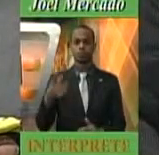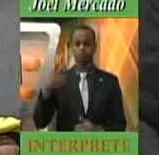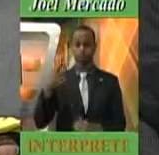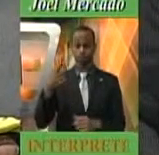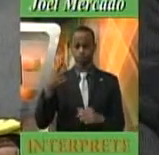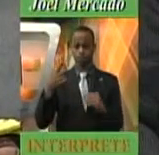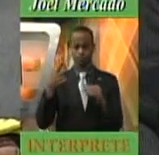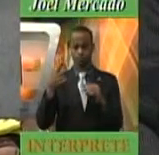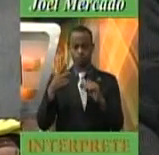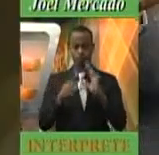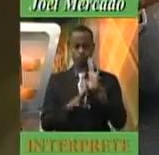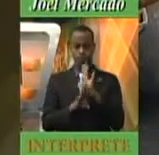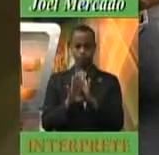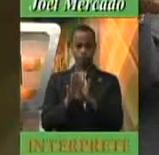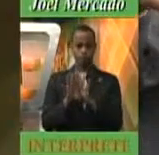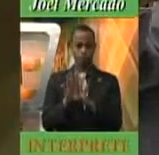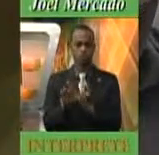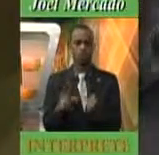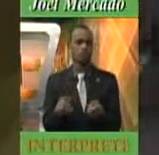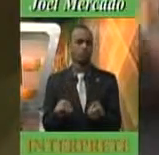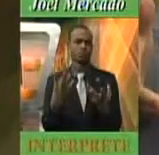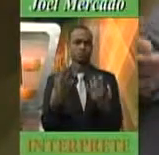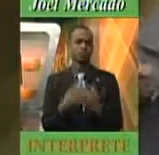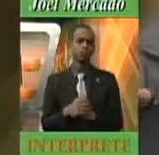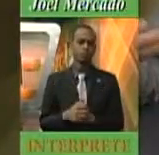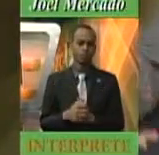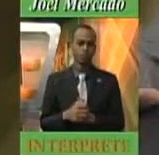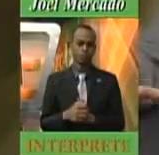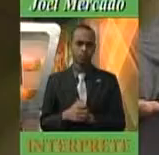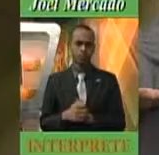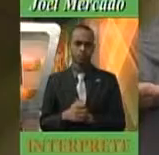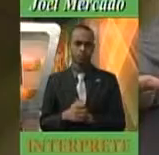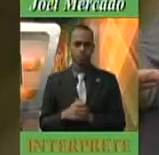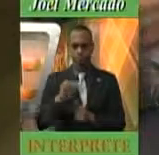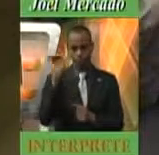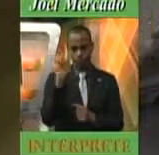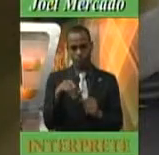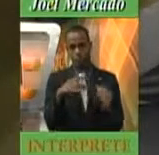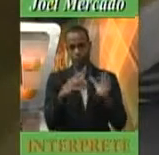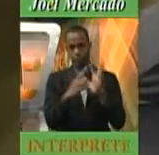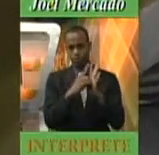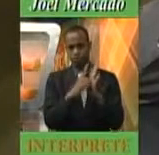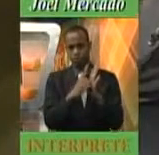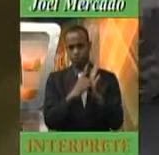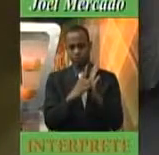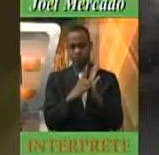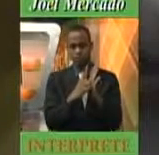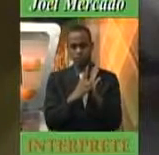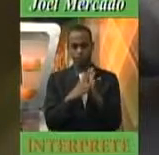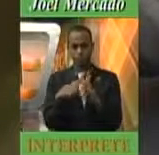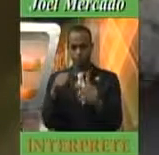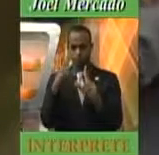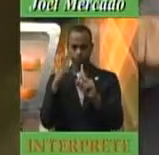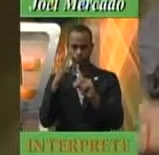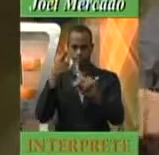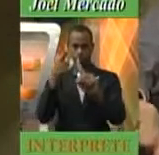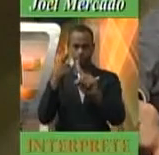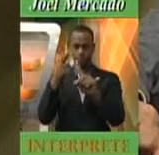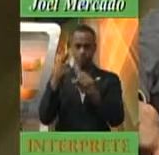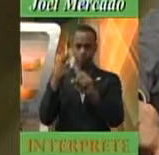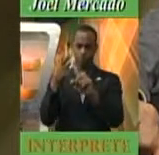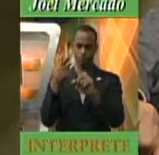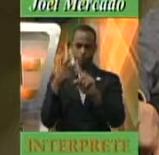crecido en cuanto a superación de esa discapacidad que tenemos para percibir a